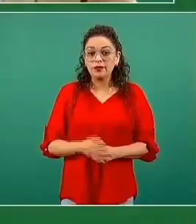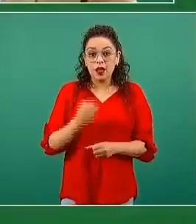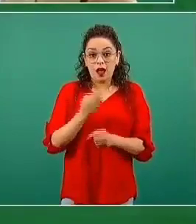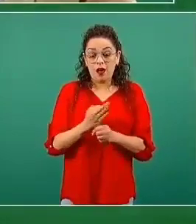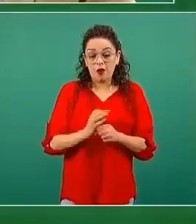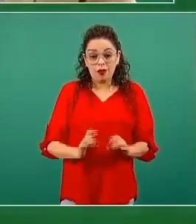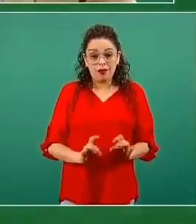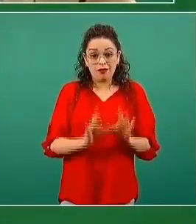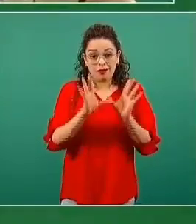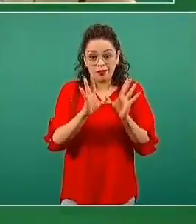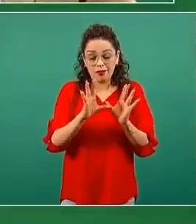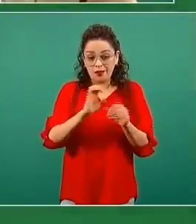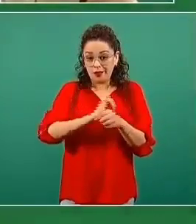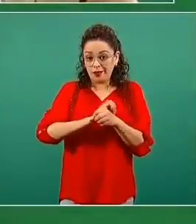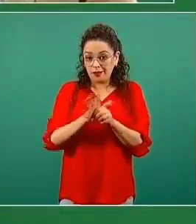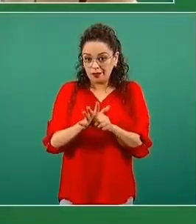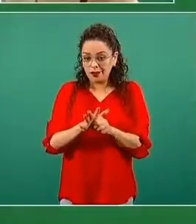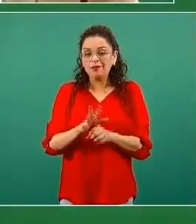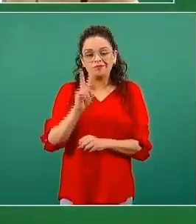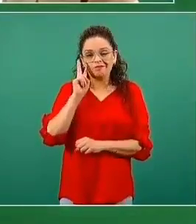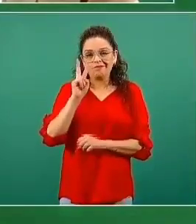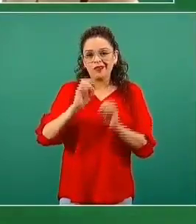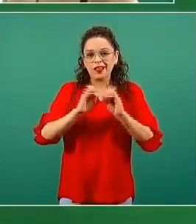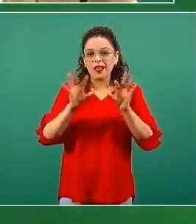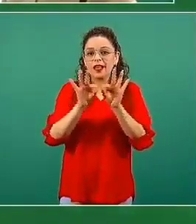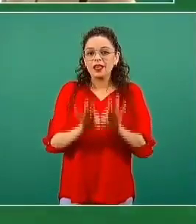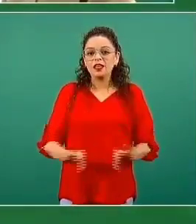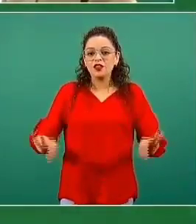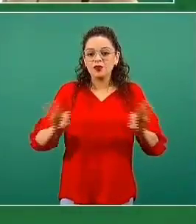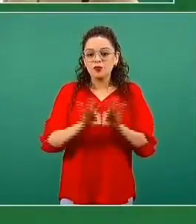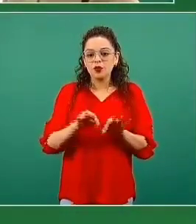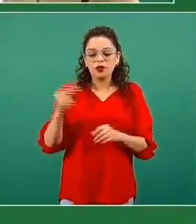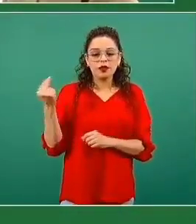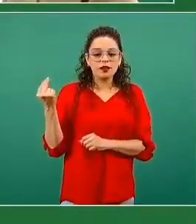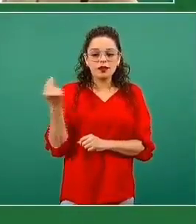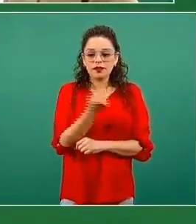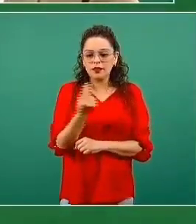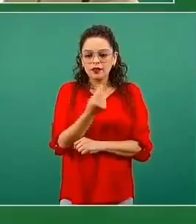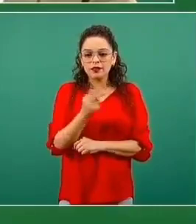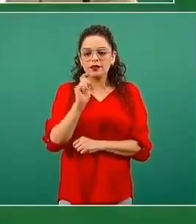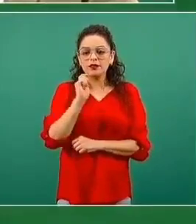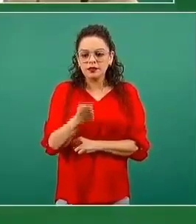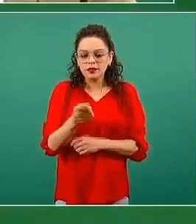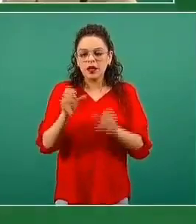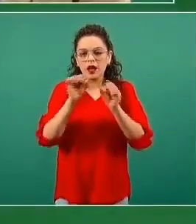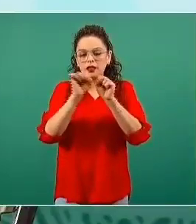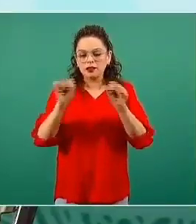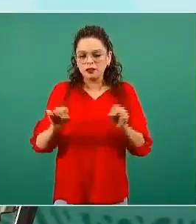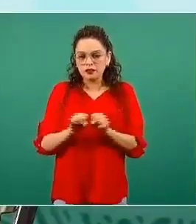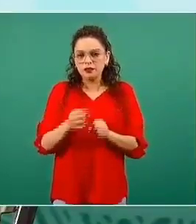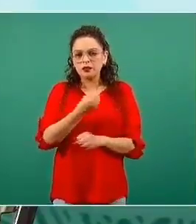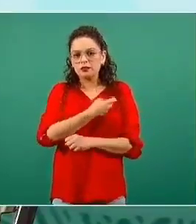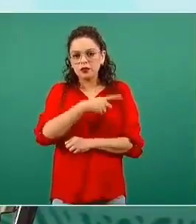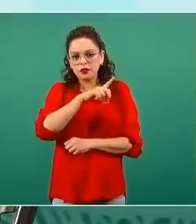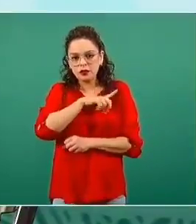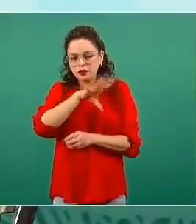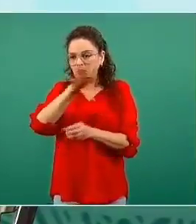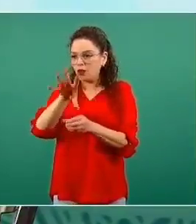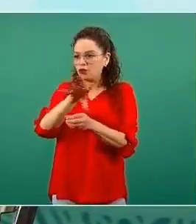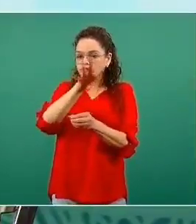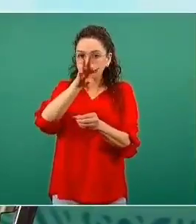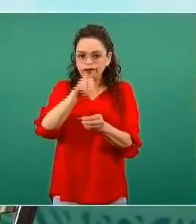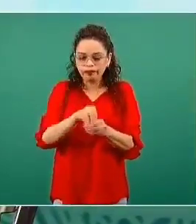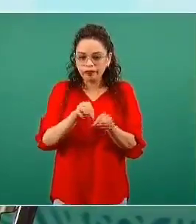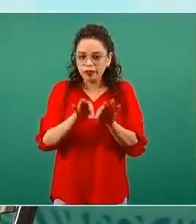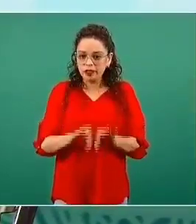pandemia, muestra una vez más la importancia de tener sistemas de salud integradores, integrales